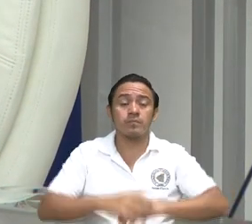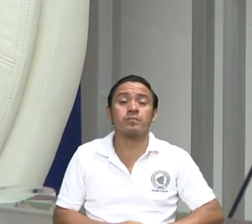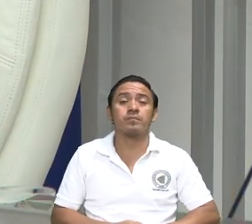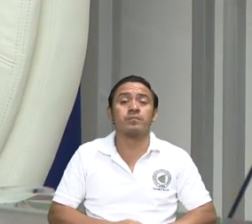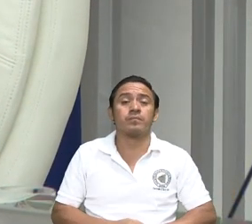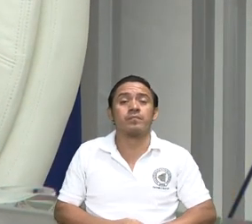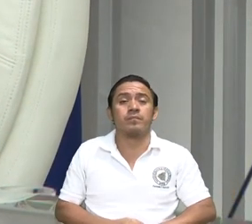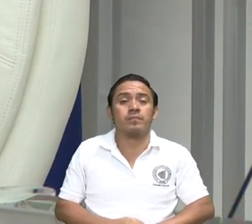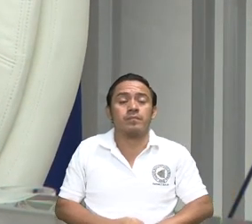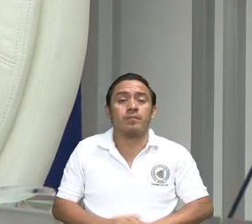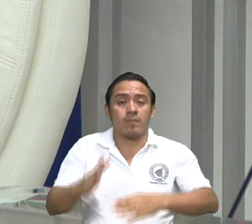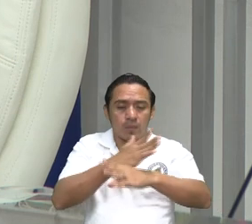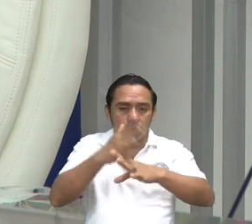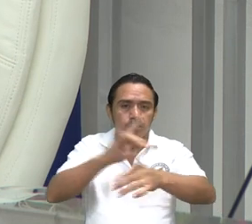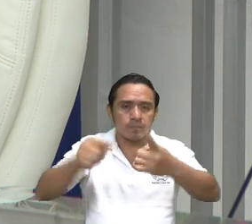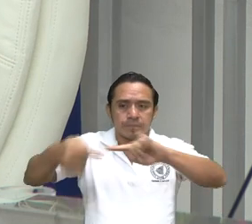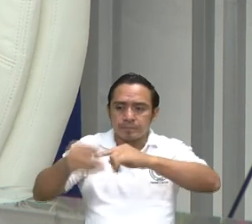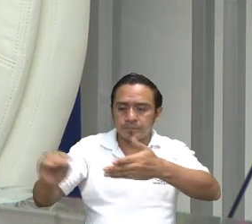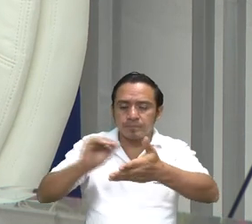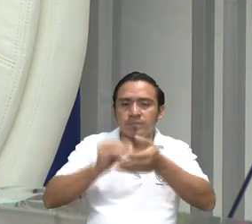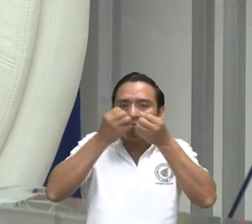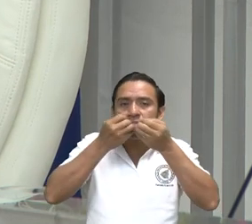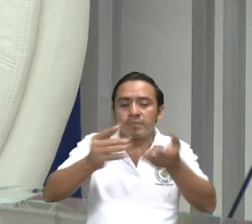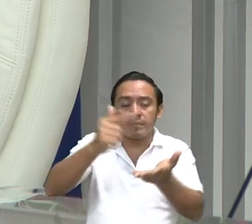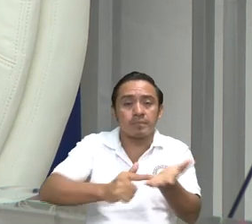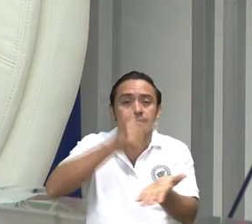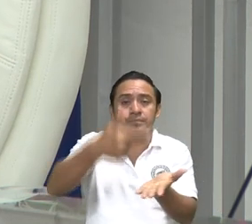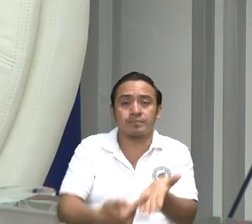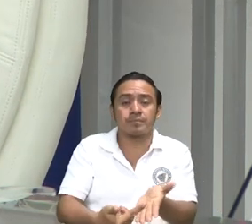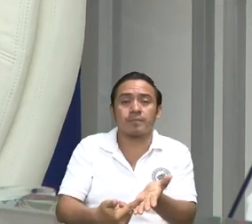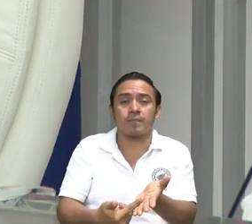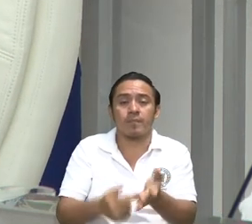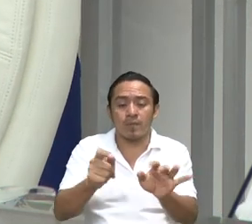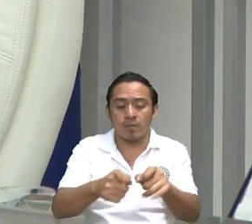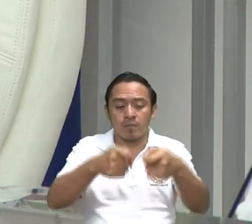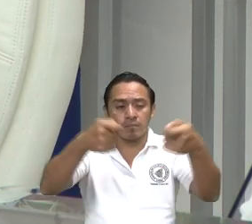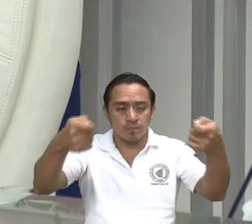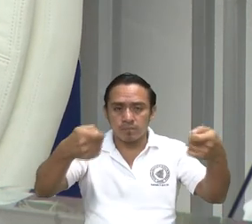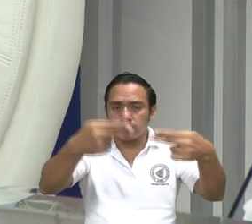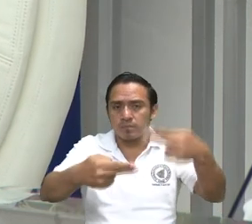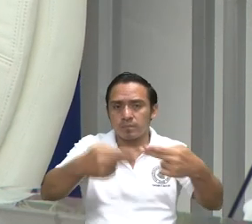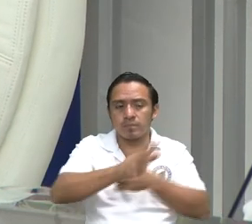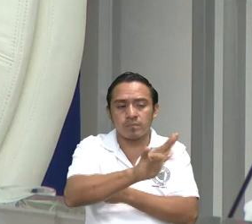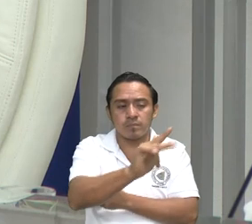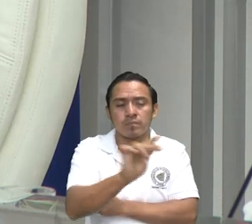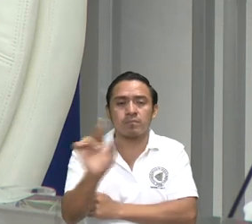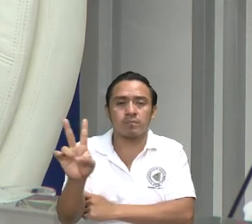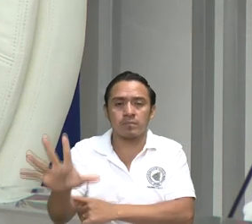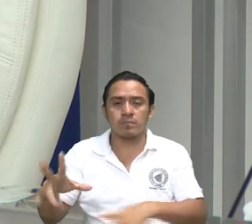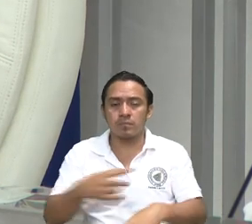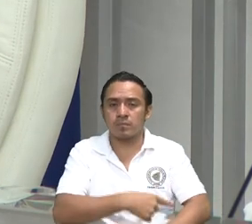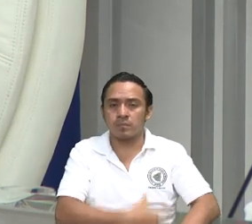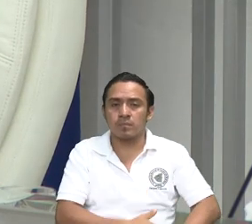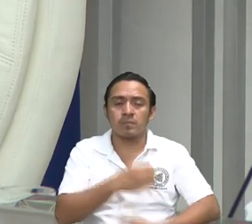Nicaragua, con reforma incorporada publicada en la Gaceta, Diario Oficial número 58 del 25 de